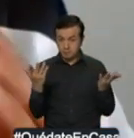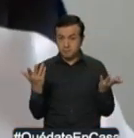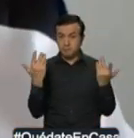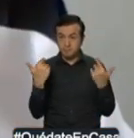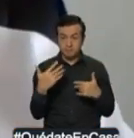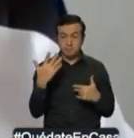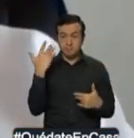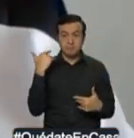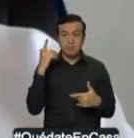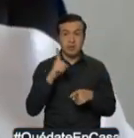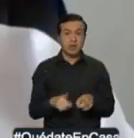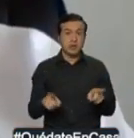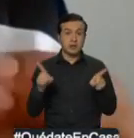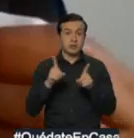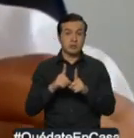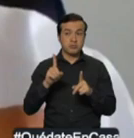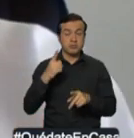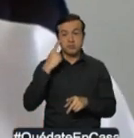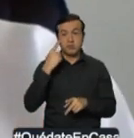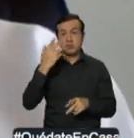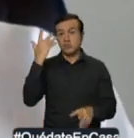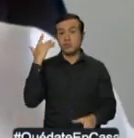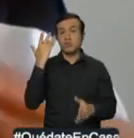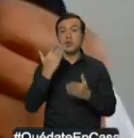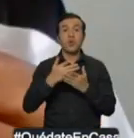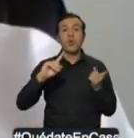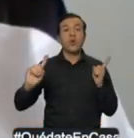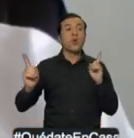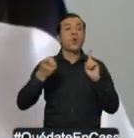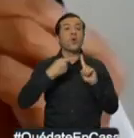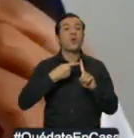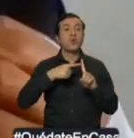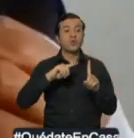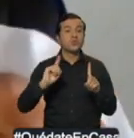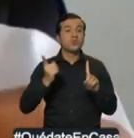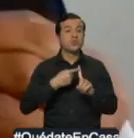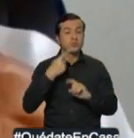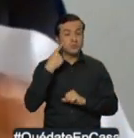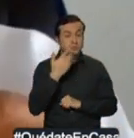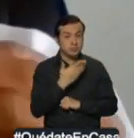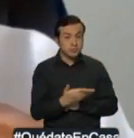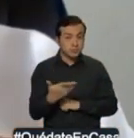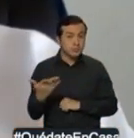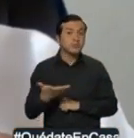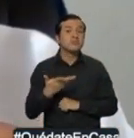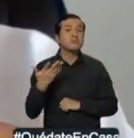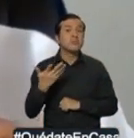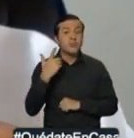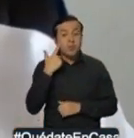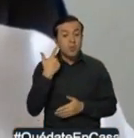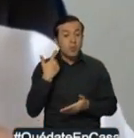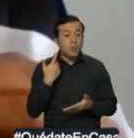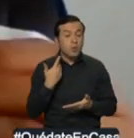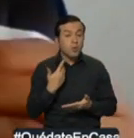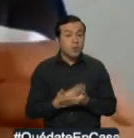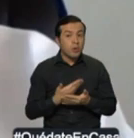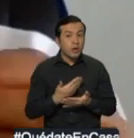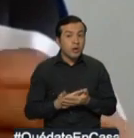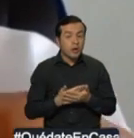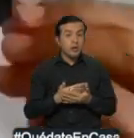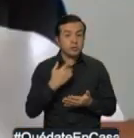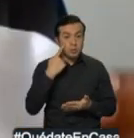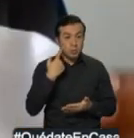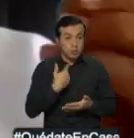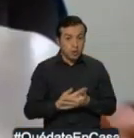incluyen en la base de datos son exclusivamente a aquellos que han tenido una prueba diagnóstica positiva